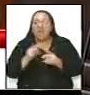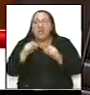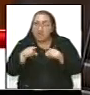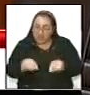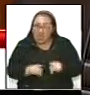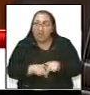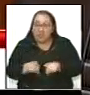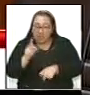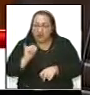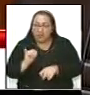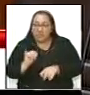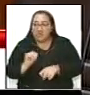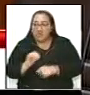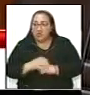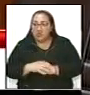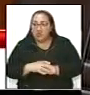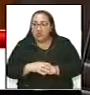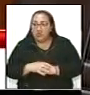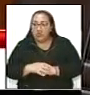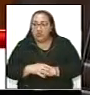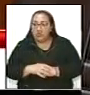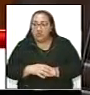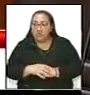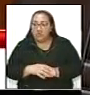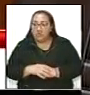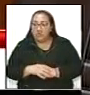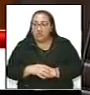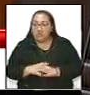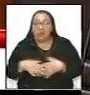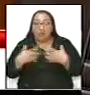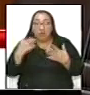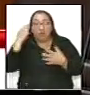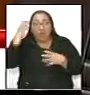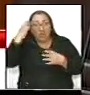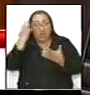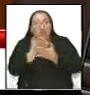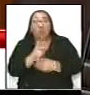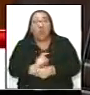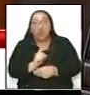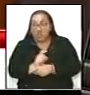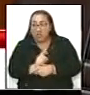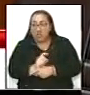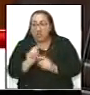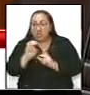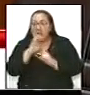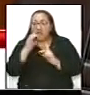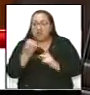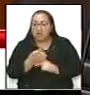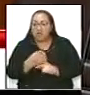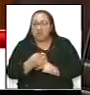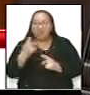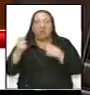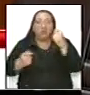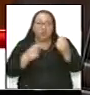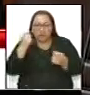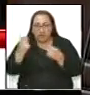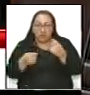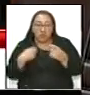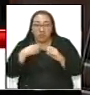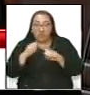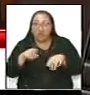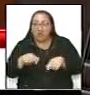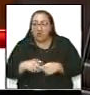es, un instrumento fundamental de política educativa, cultural y turística, como se ha dicho